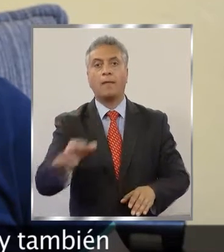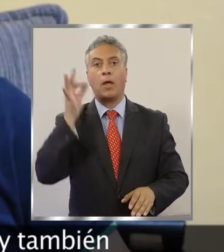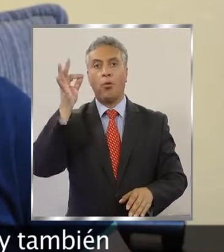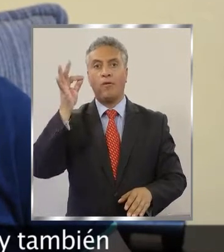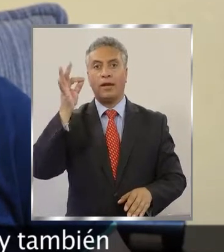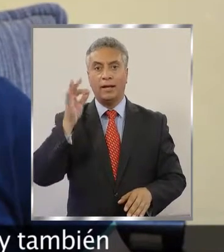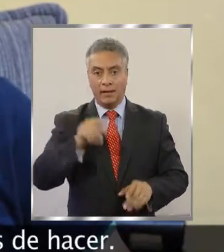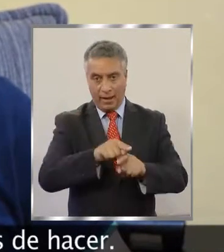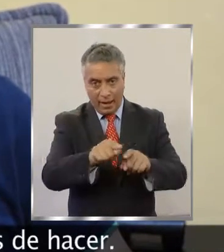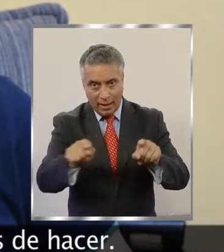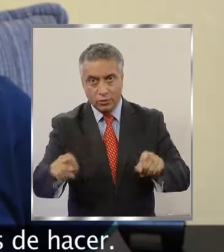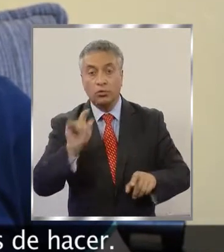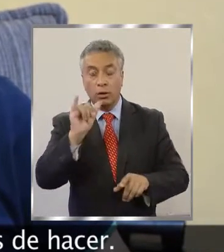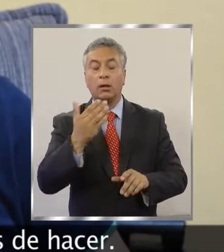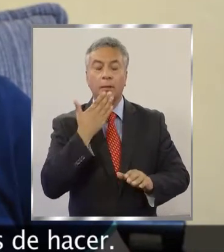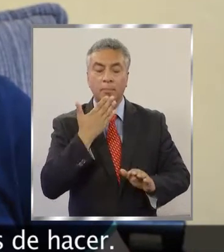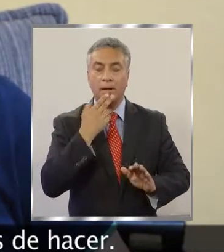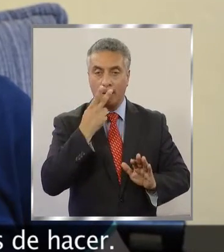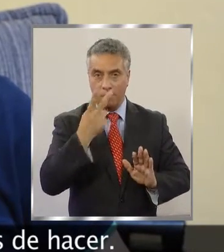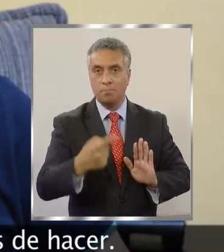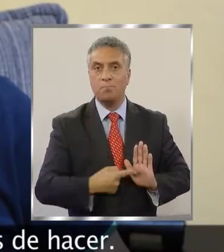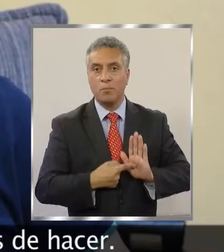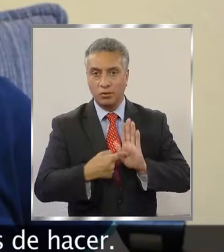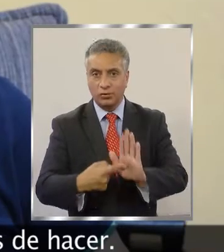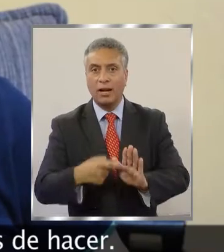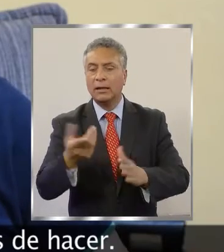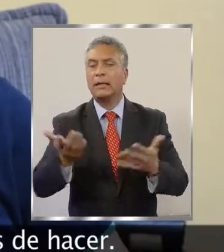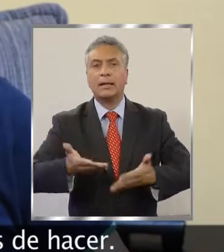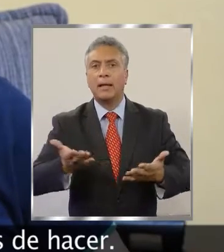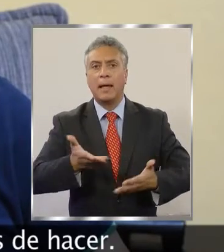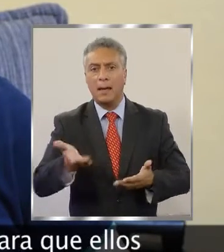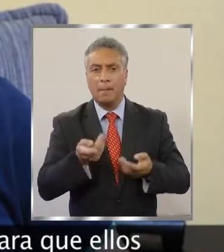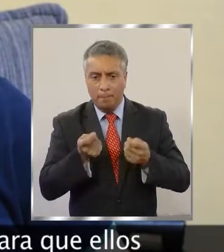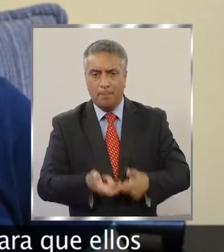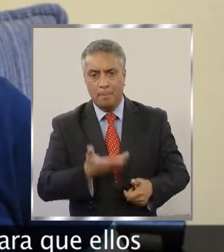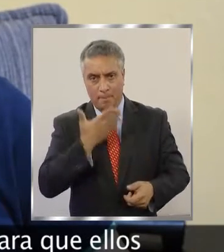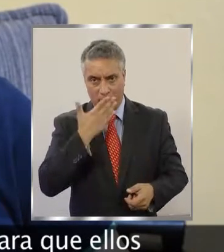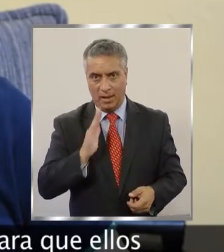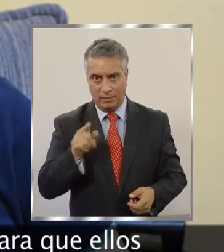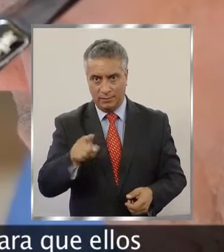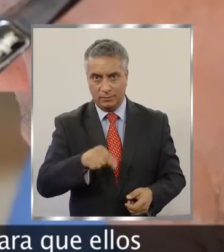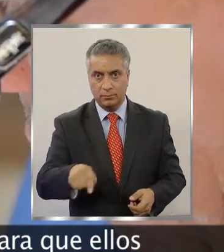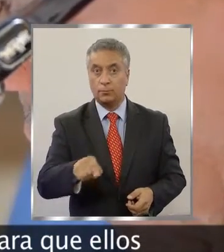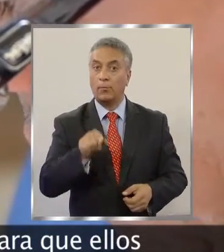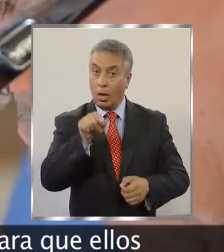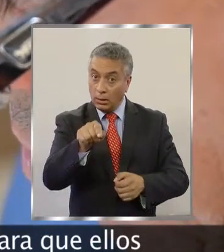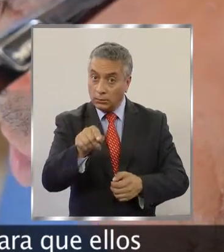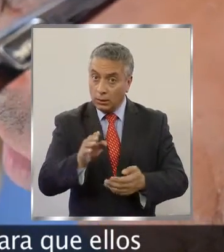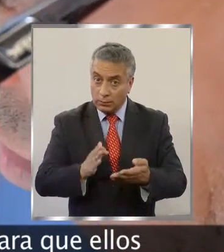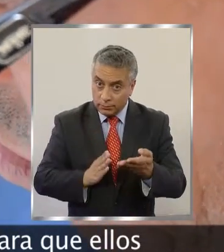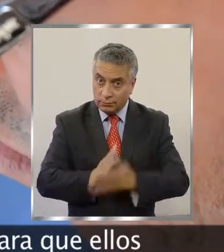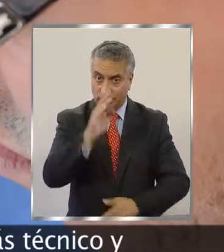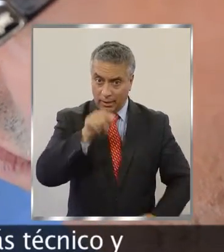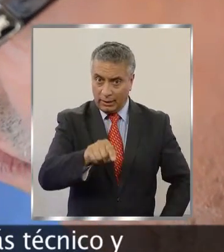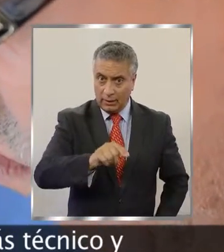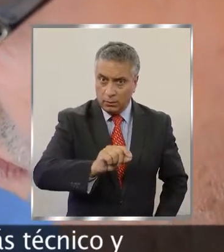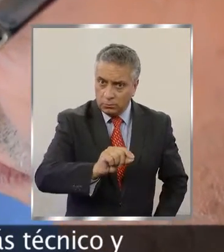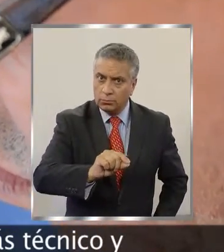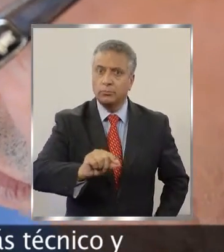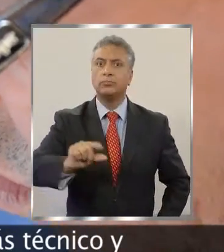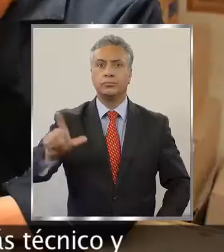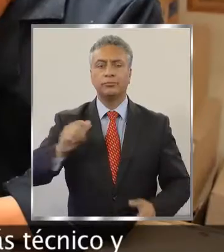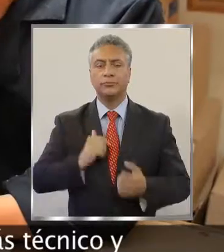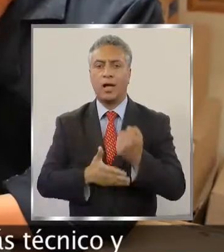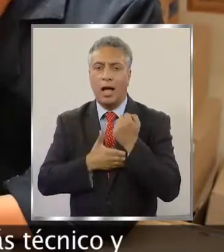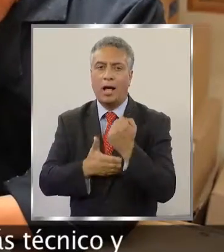ellos y también mostrar lo que son capaces de hacer. Y a partir de eso, ayudarlos para que ellos